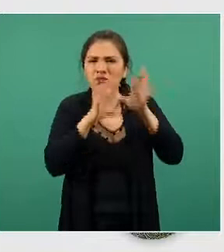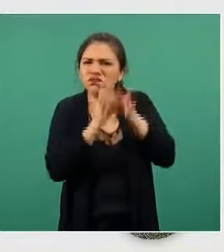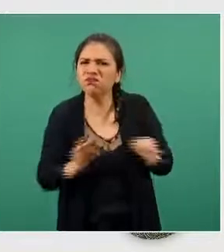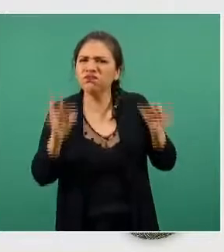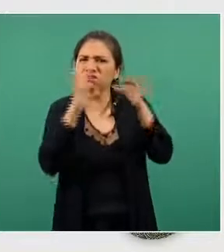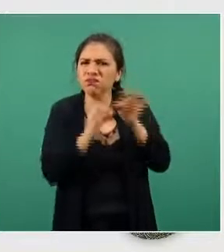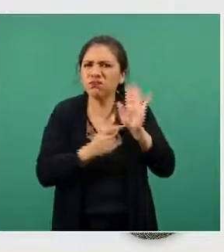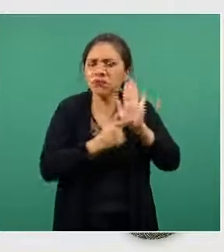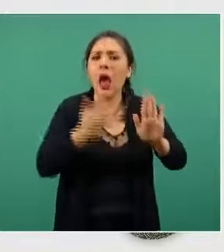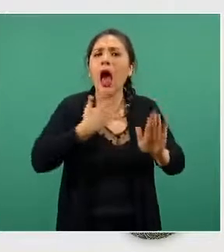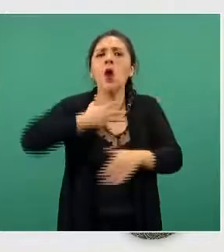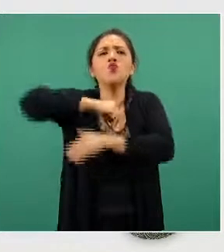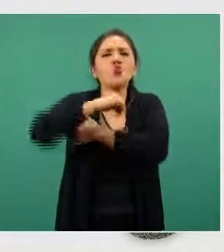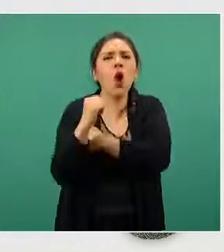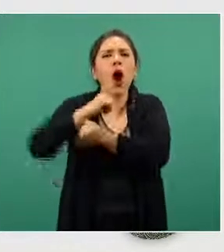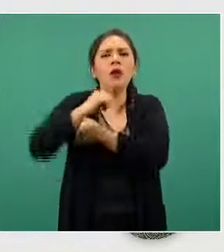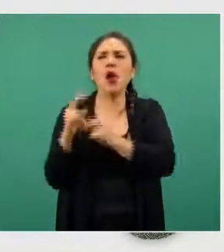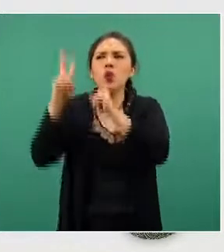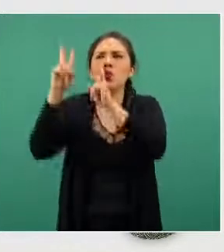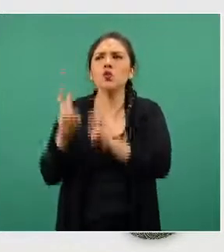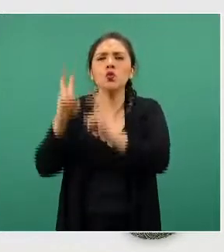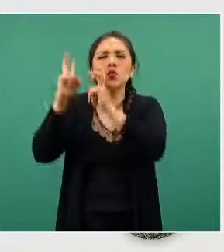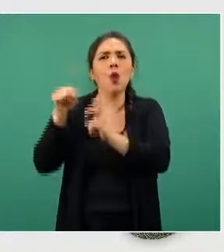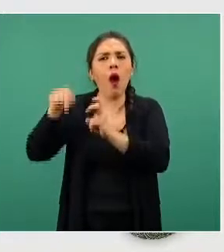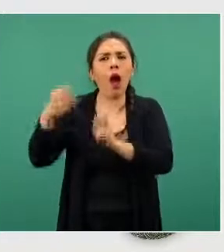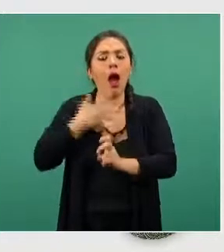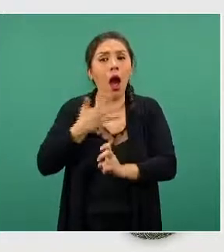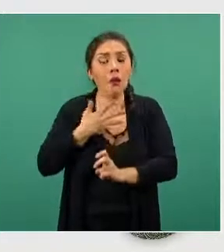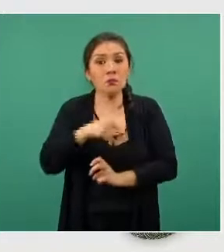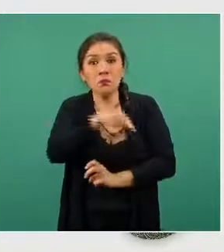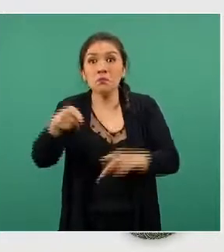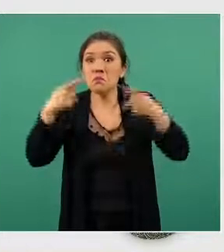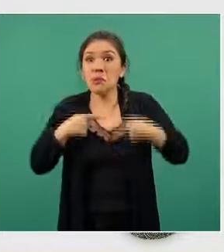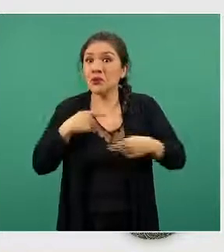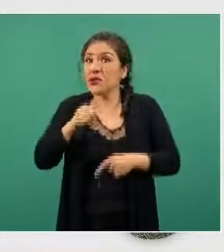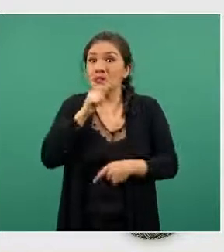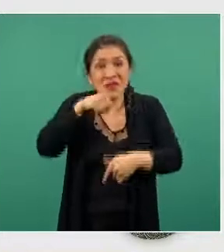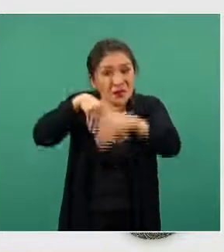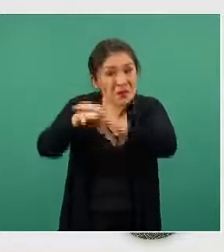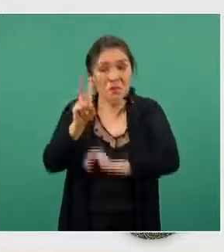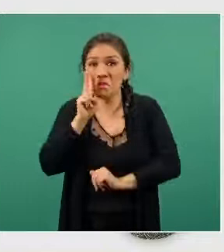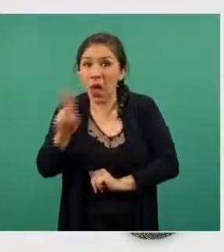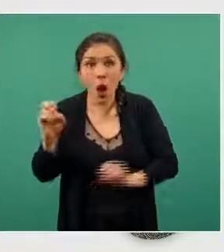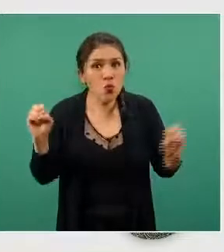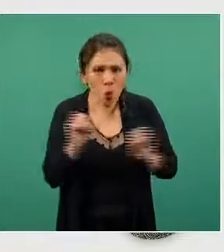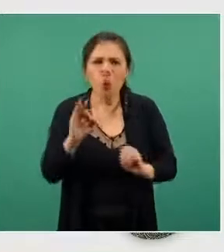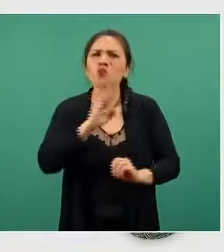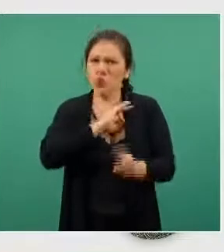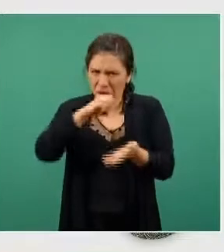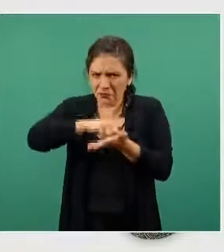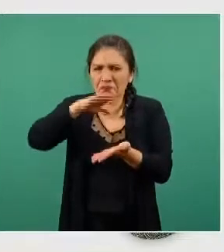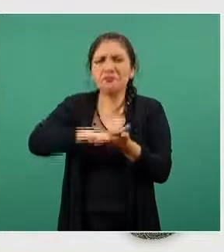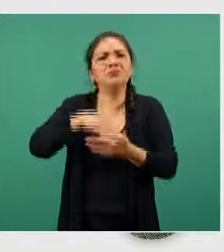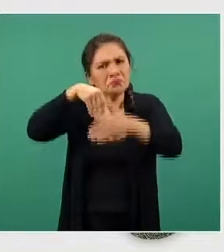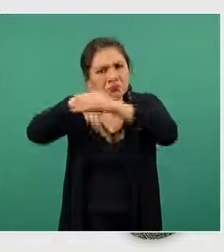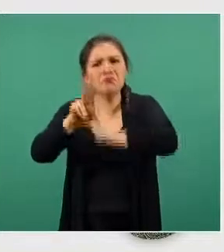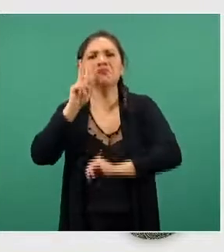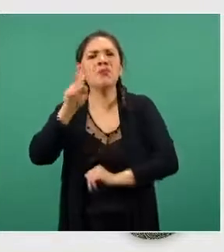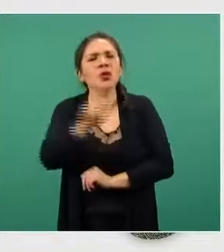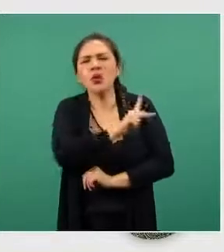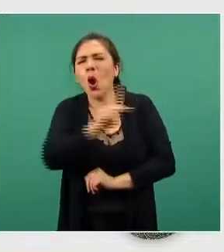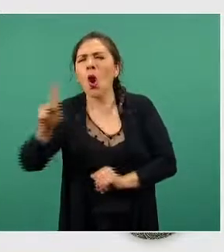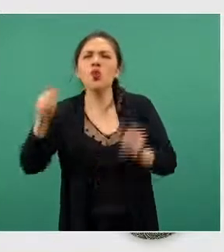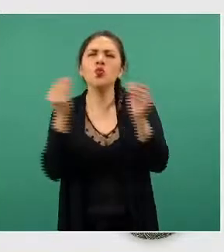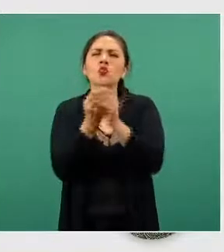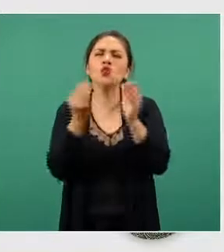van quedando guardadas y grabadas. Entonces, la gente que todavía no ha tenido acceso a esta plataforma puede registrarse y acceder a todo el